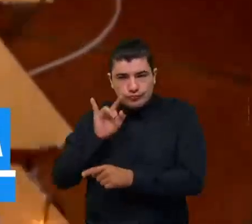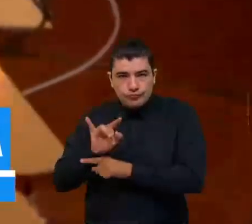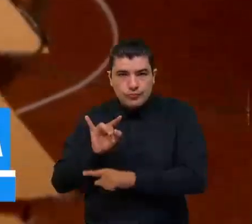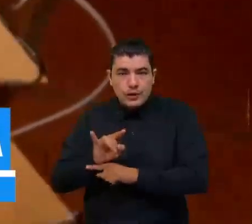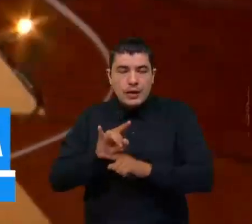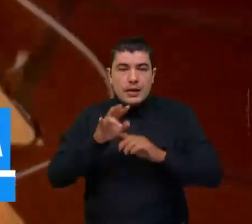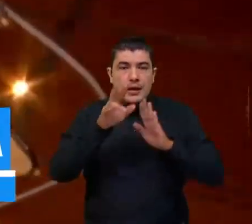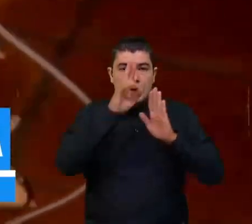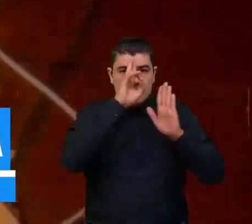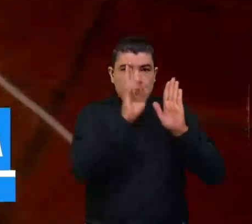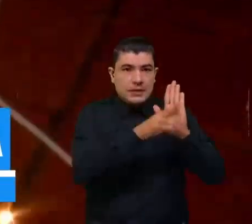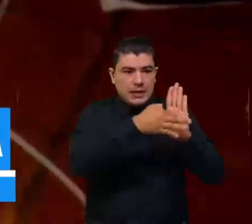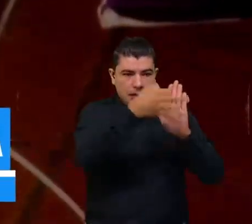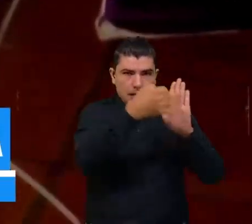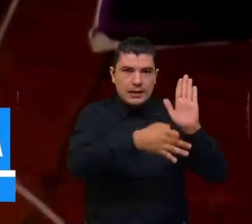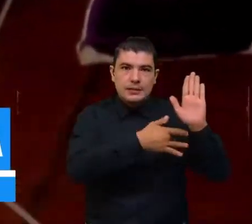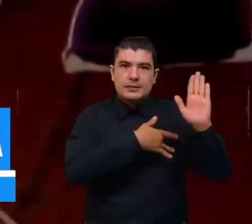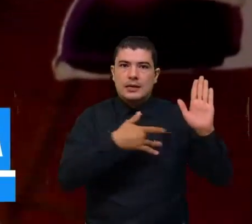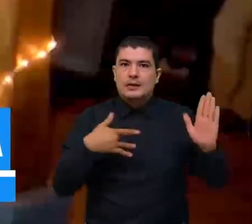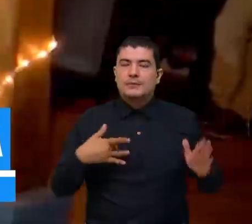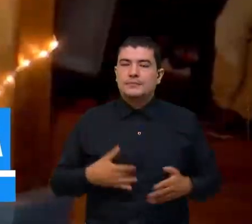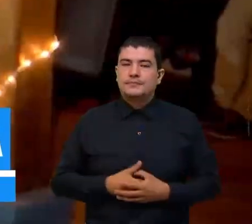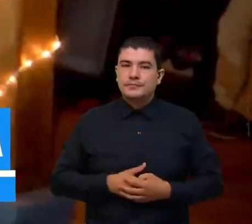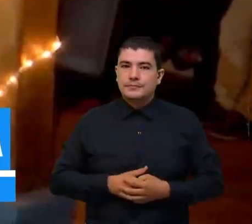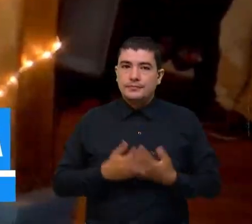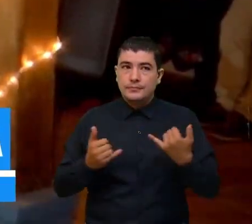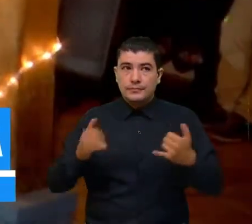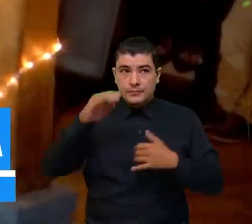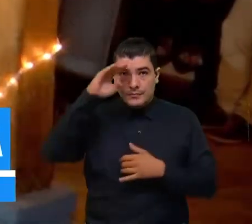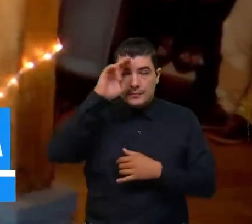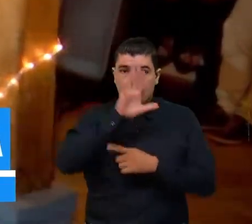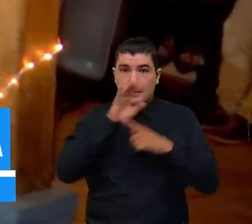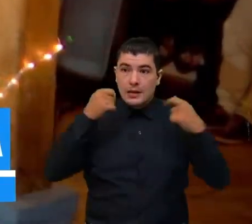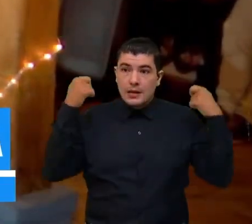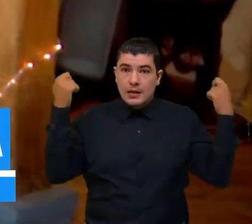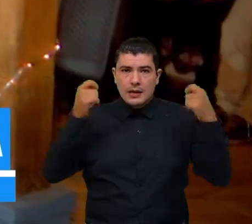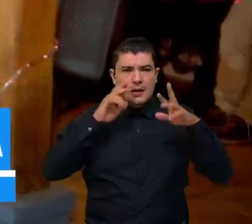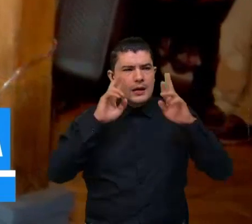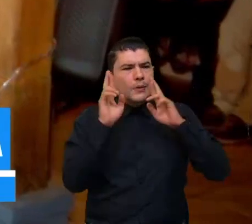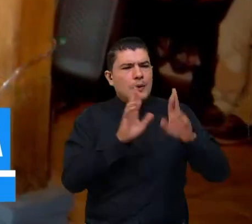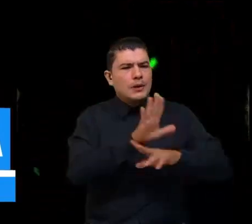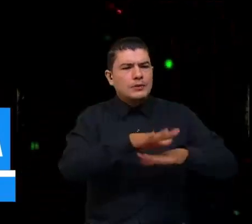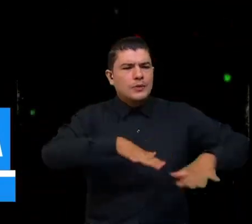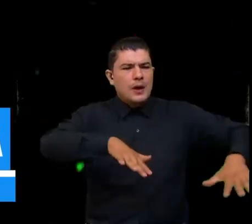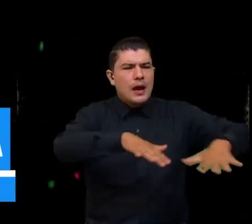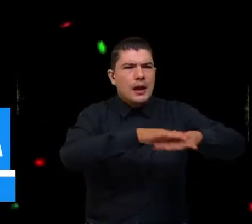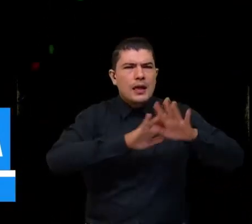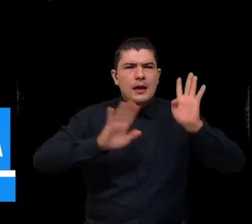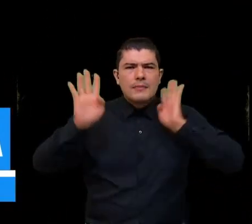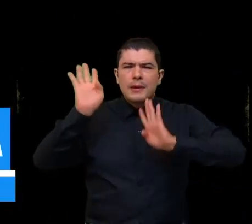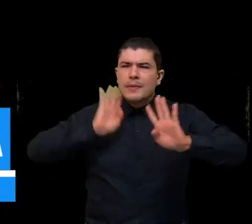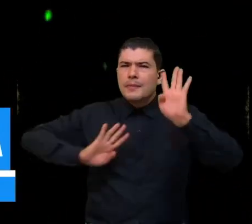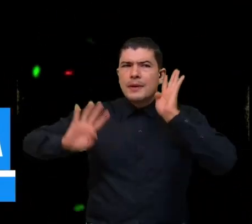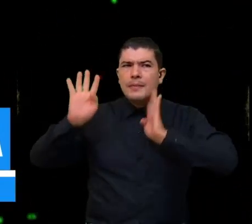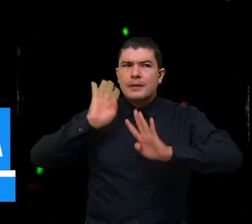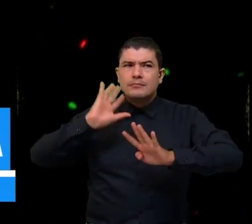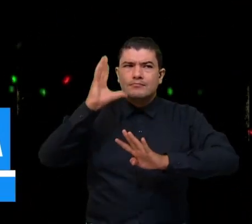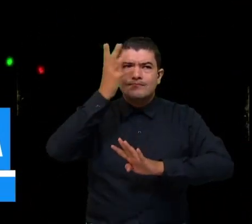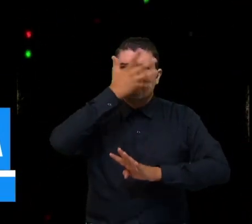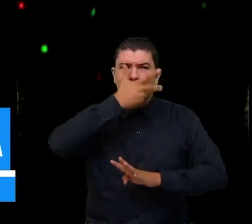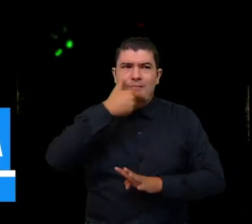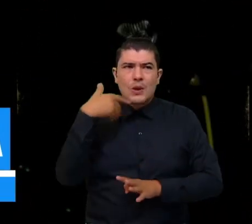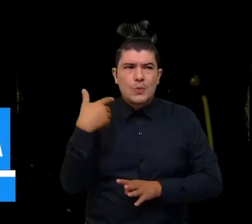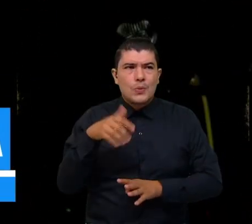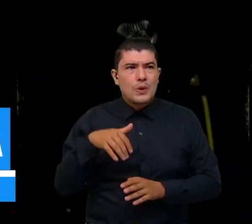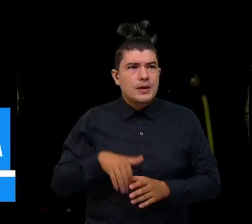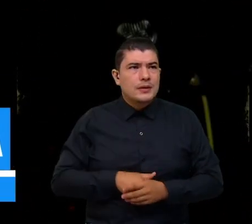Cámara de Comercio realizaron un evento acorde a la fecha, donde se resalta la iluminación de este lugar. Desarrollamos un tema bien